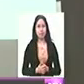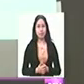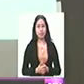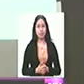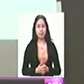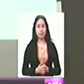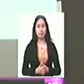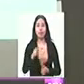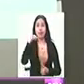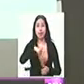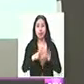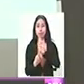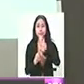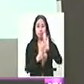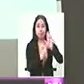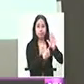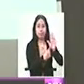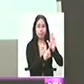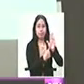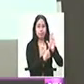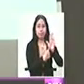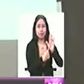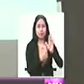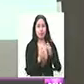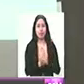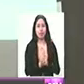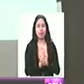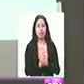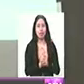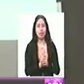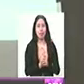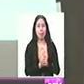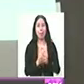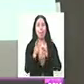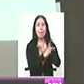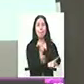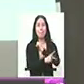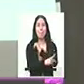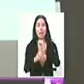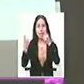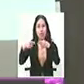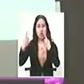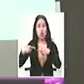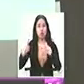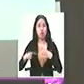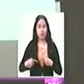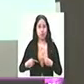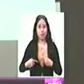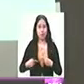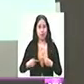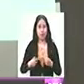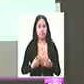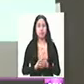Aquí nos está mostrando la relación de los casos en países fronterizos. Ustedes